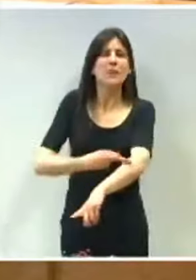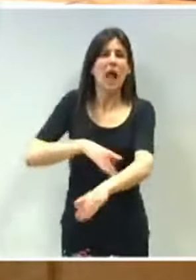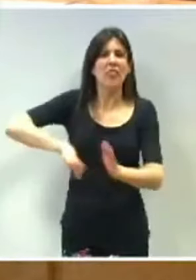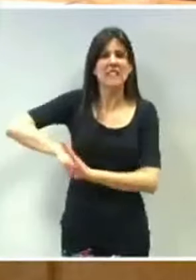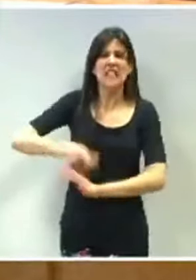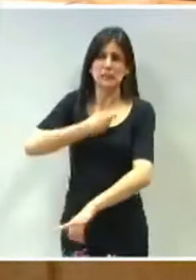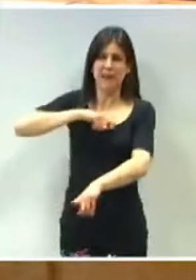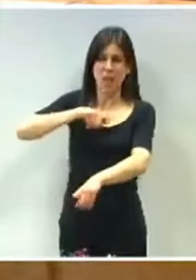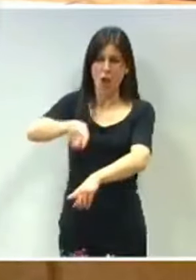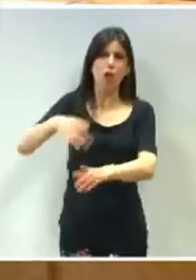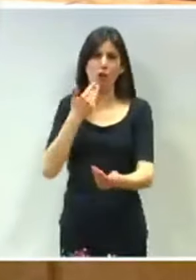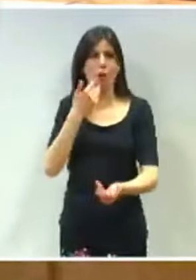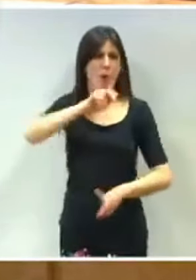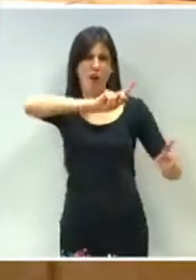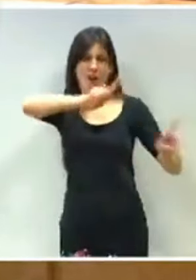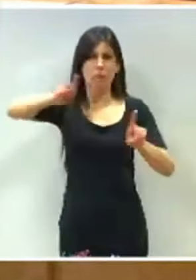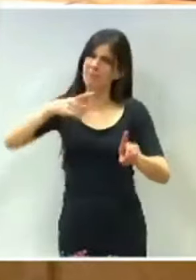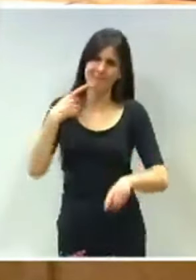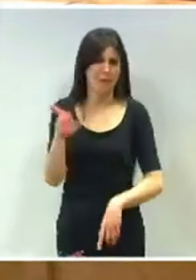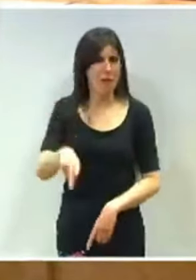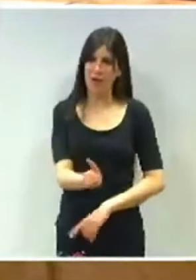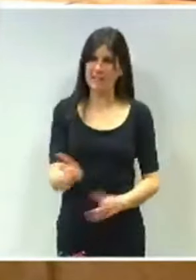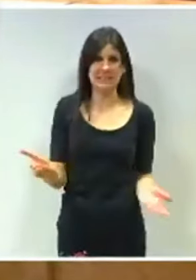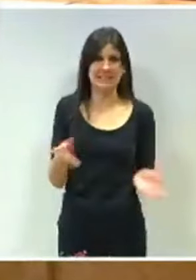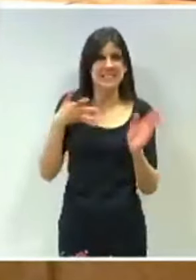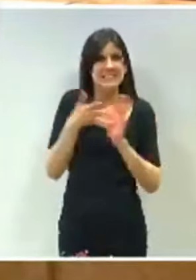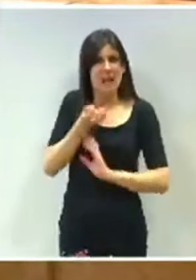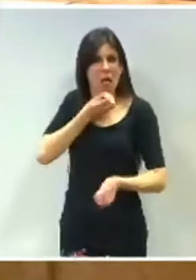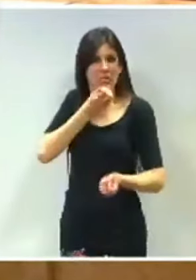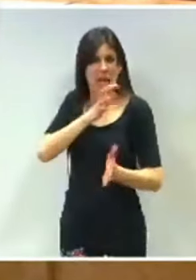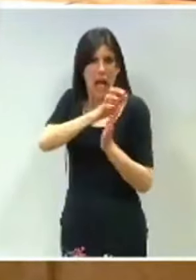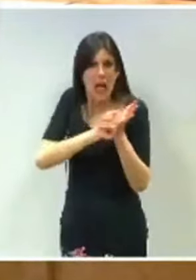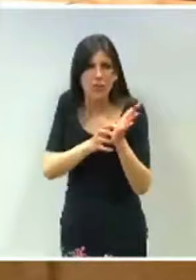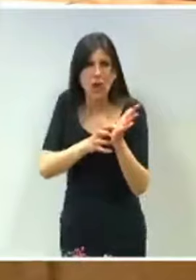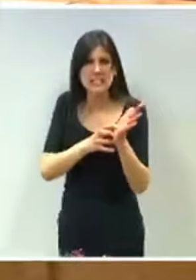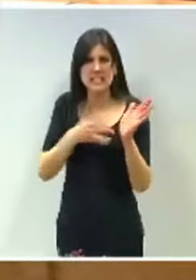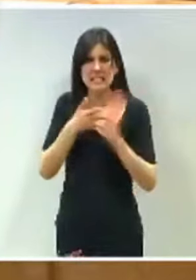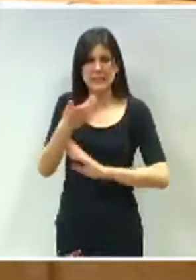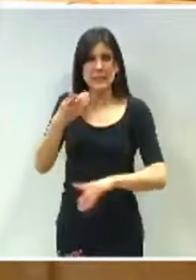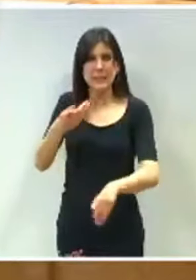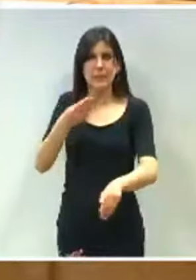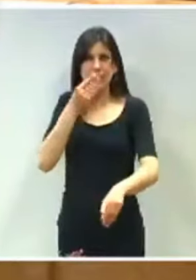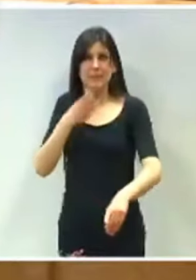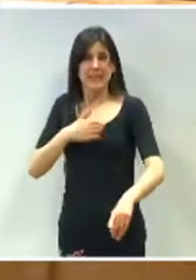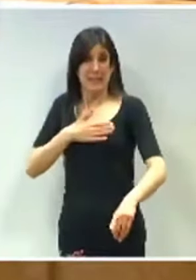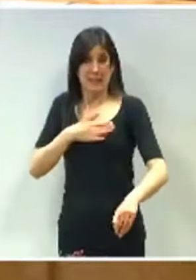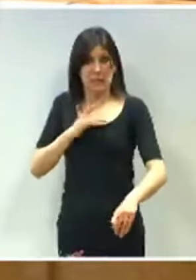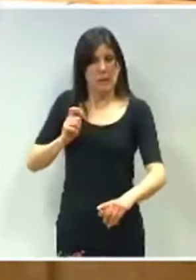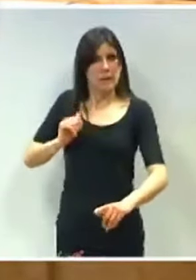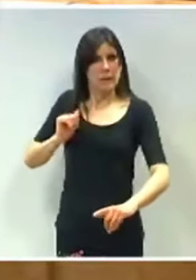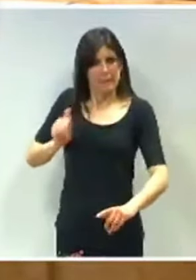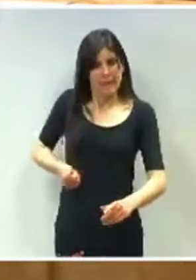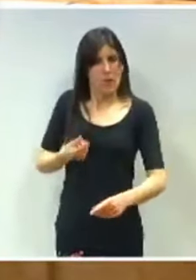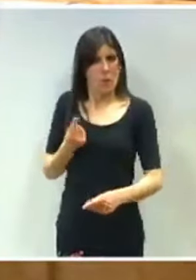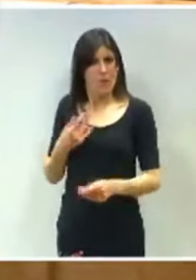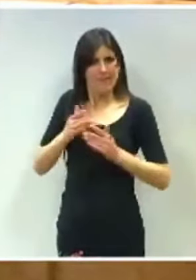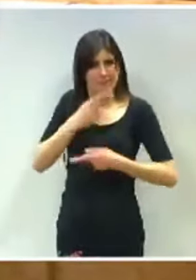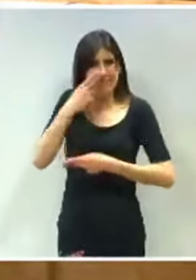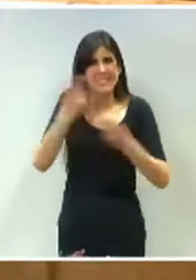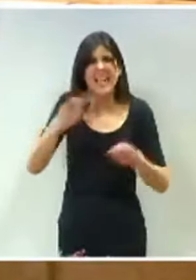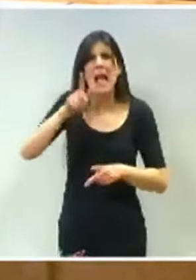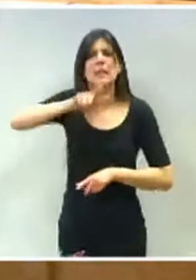dar lecciones de nada No rellenan ustedes ni las declaraciones de bienes de altos cargos ni de miembros de las Cortes